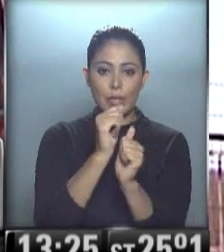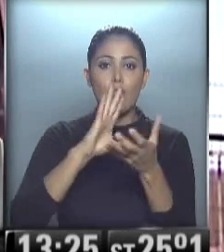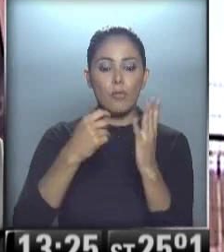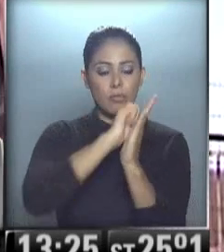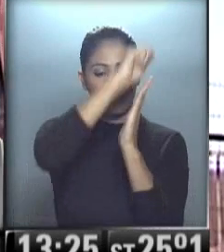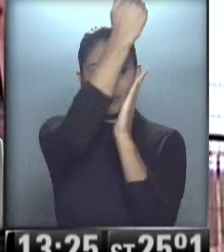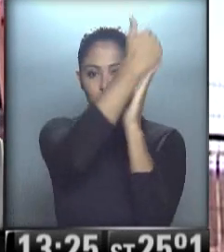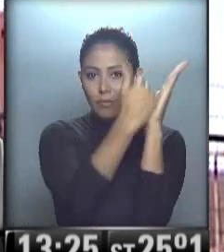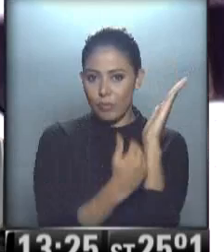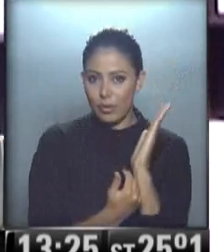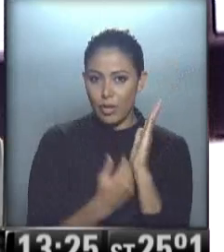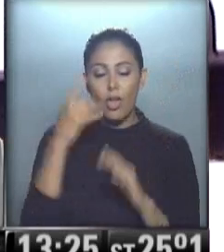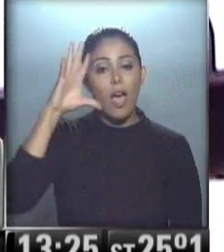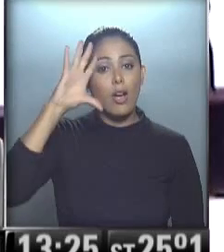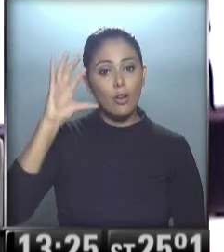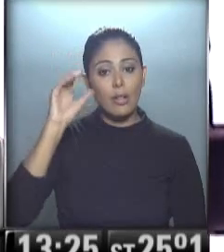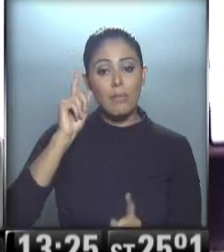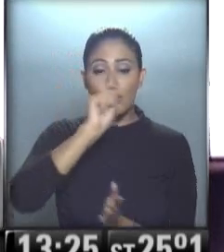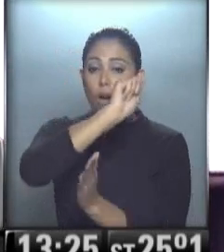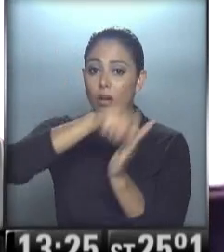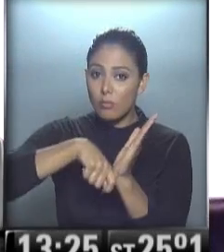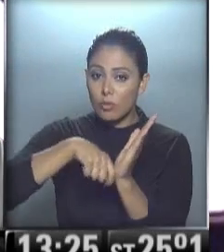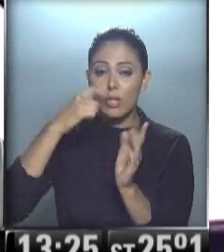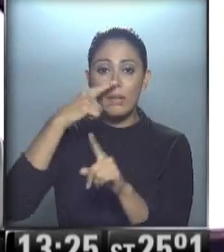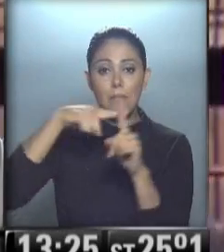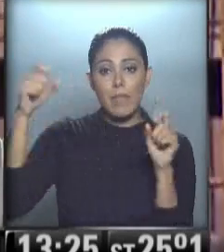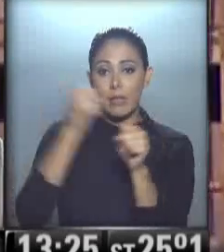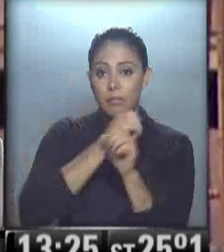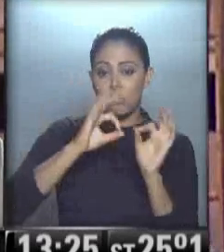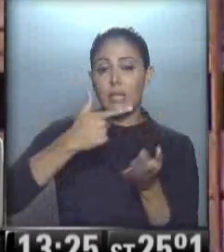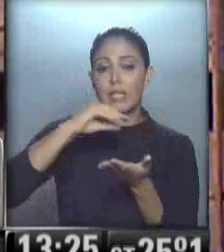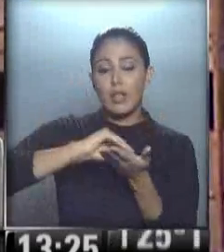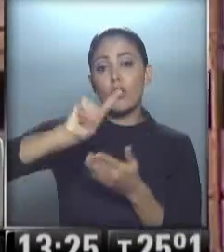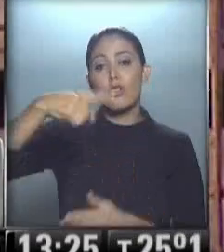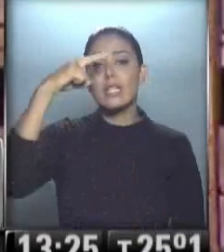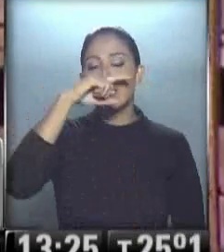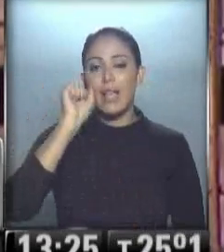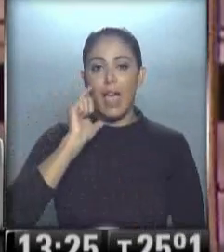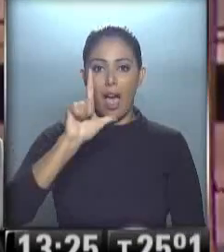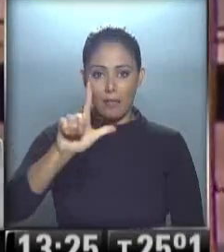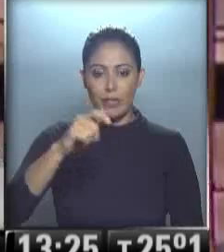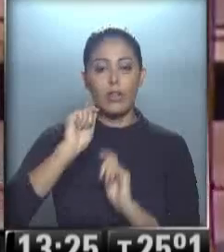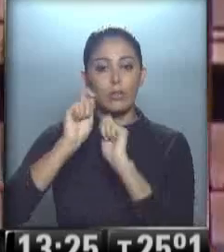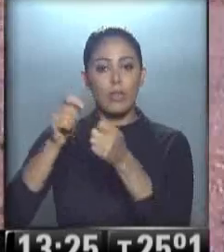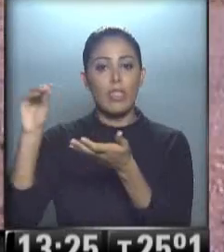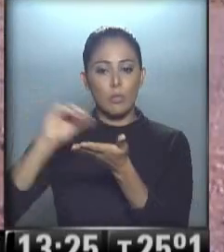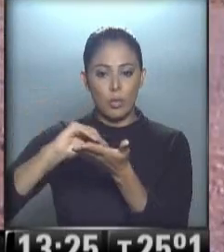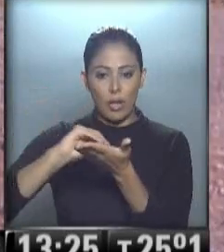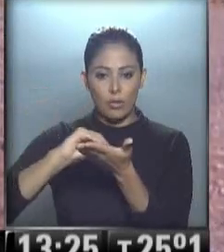un comunicado recordemos que este acuerdo ya tiene media sanción en senadores y el próximo 7 de abril se va a debatir en